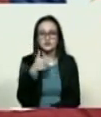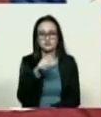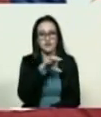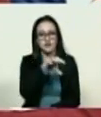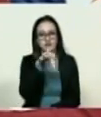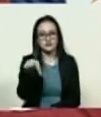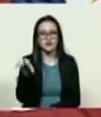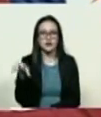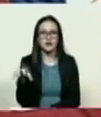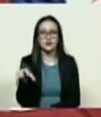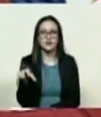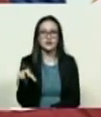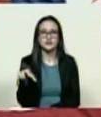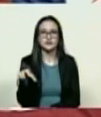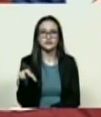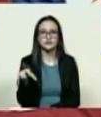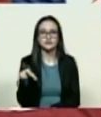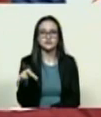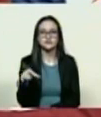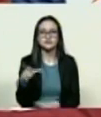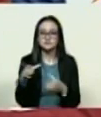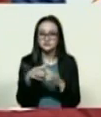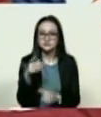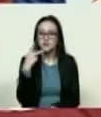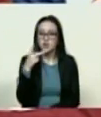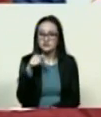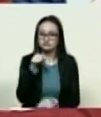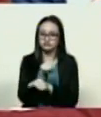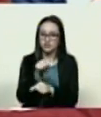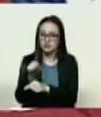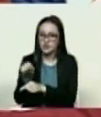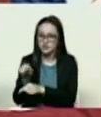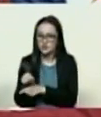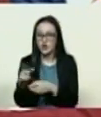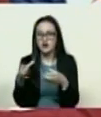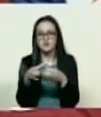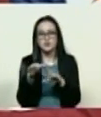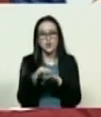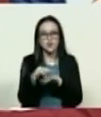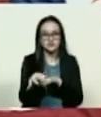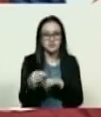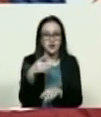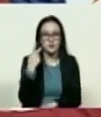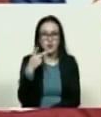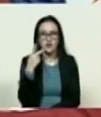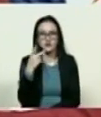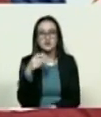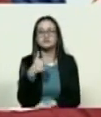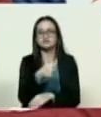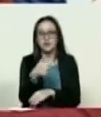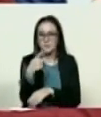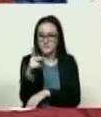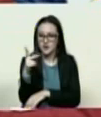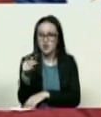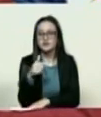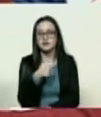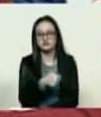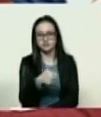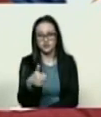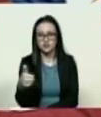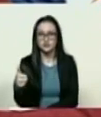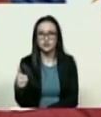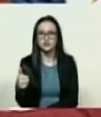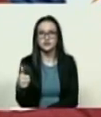una instrucción que damos desde aquí a los equipos políticos estadales, equipos políticos municipales, equipos políticos parroquiales, para